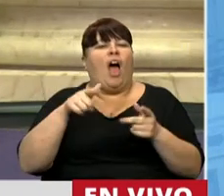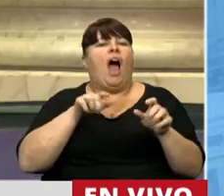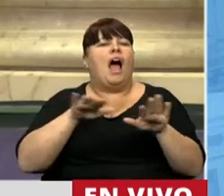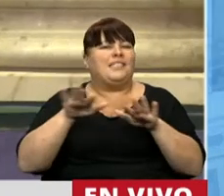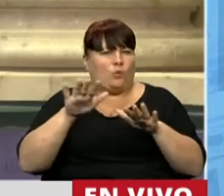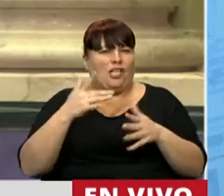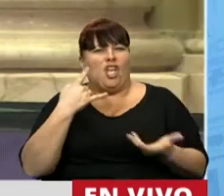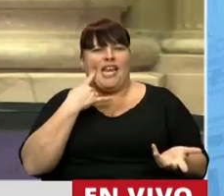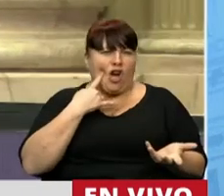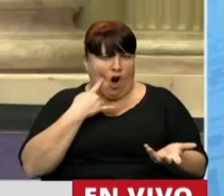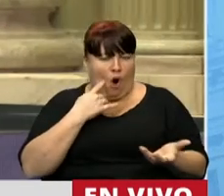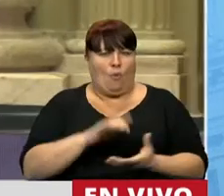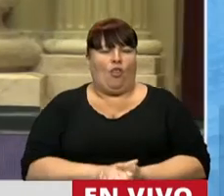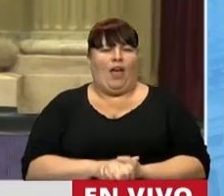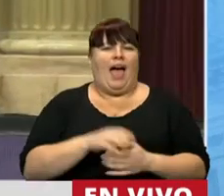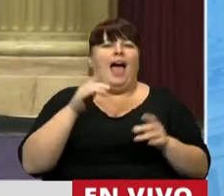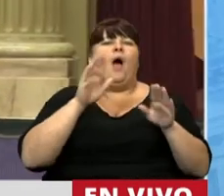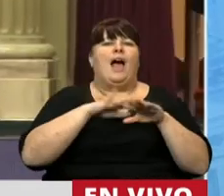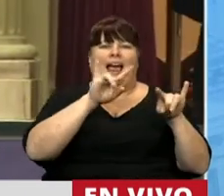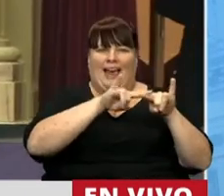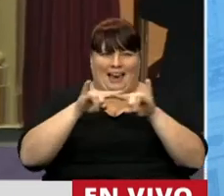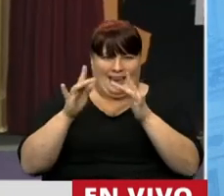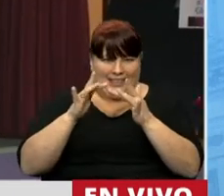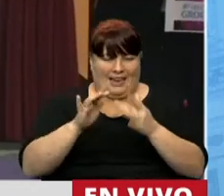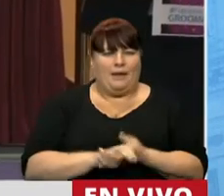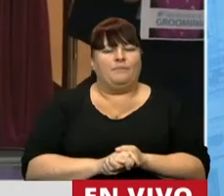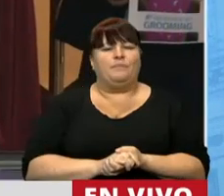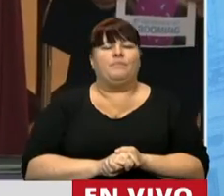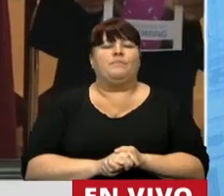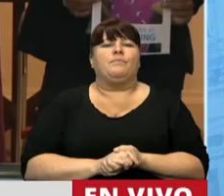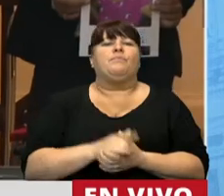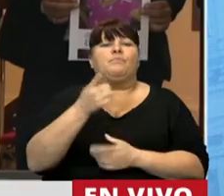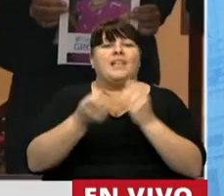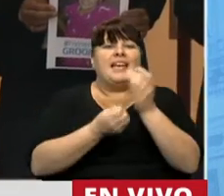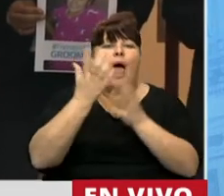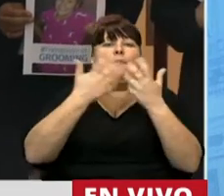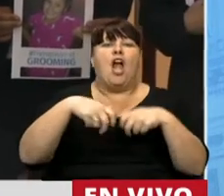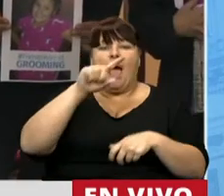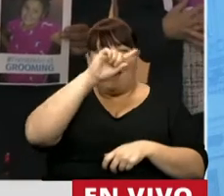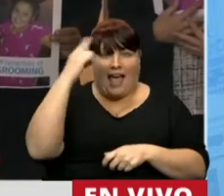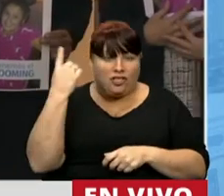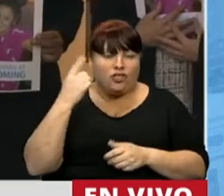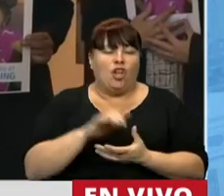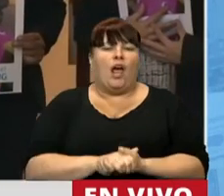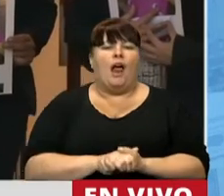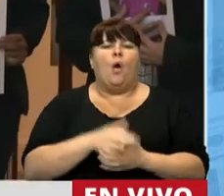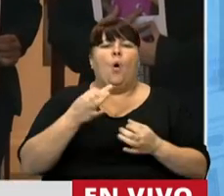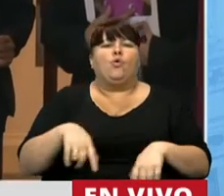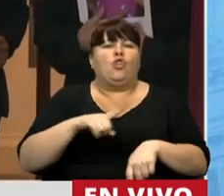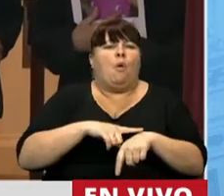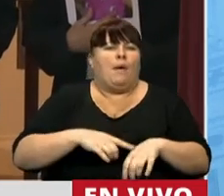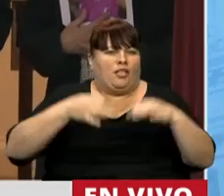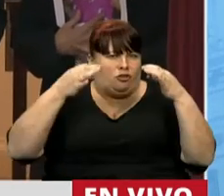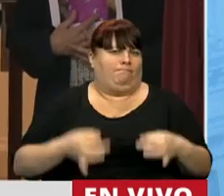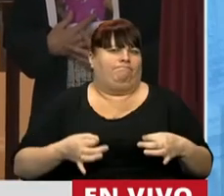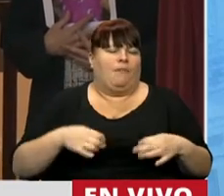situación incómoda en la web. La creación de este programa nacional llega en un momento